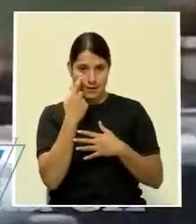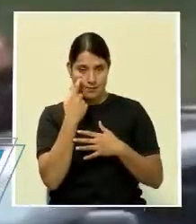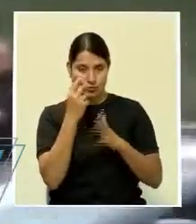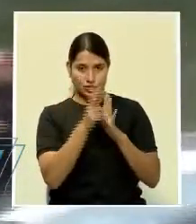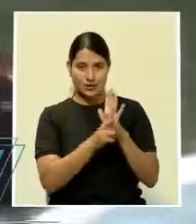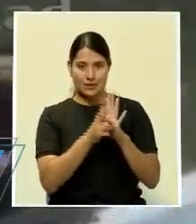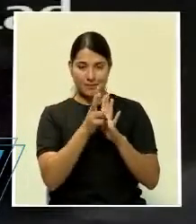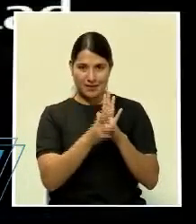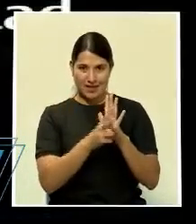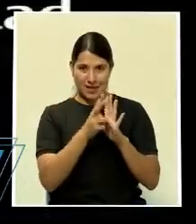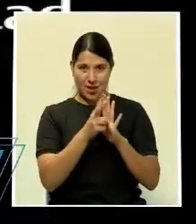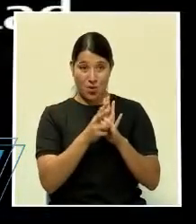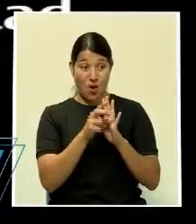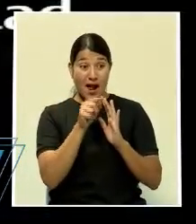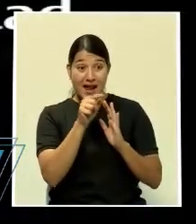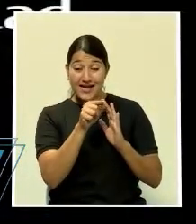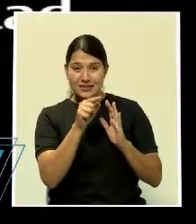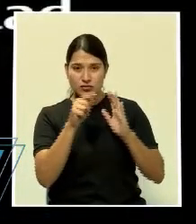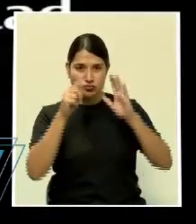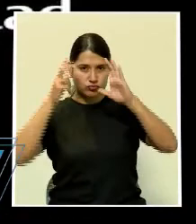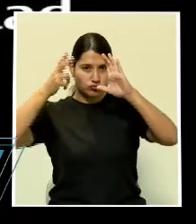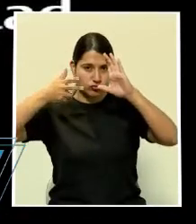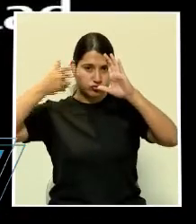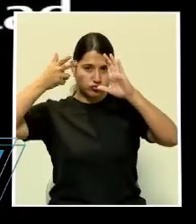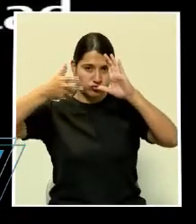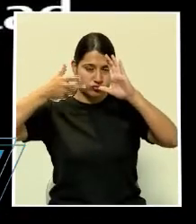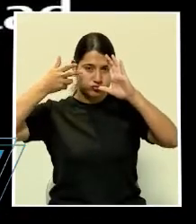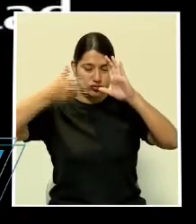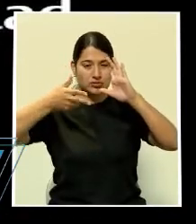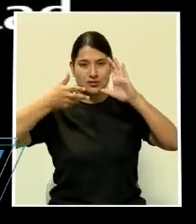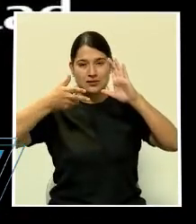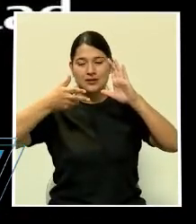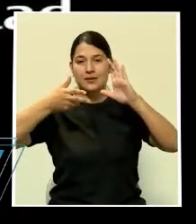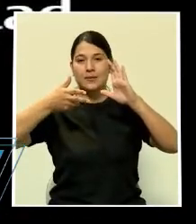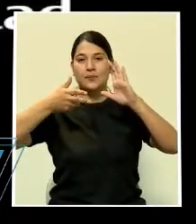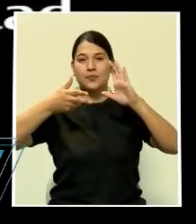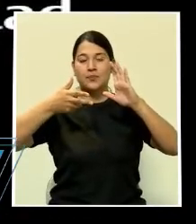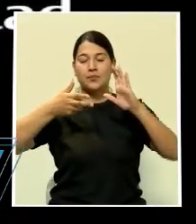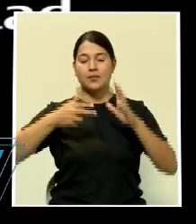el video quedó registrado en un video